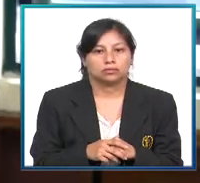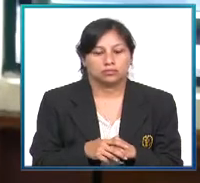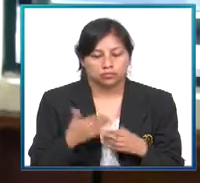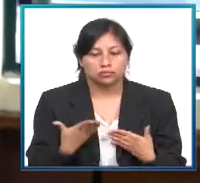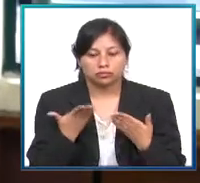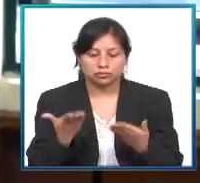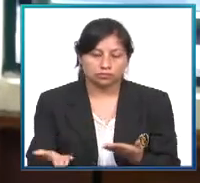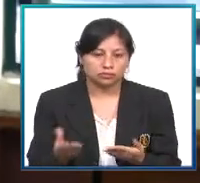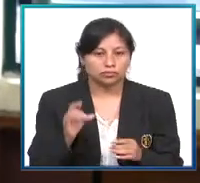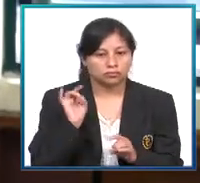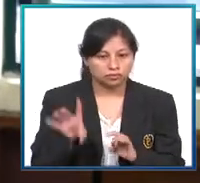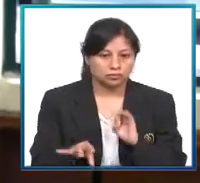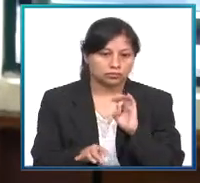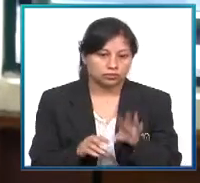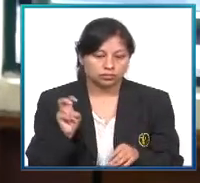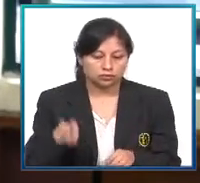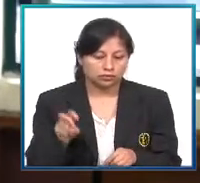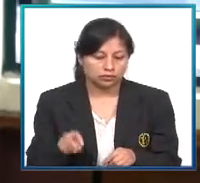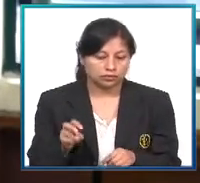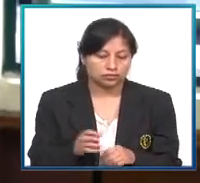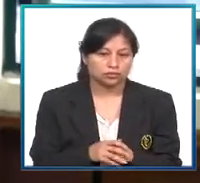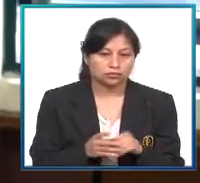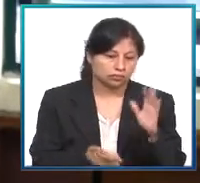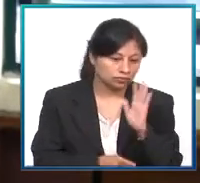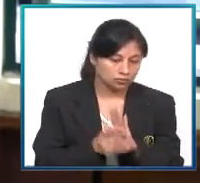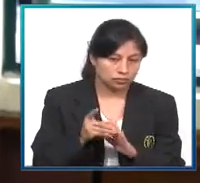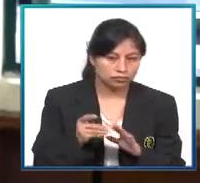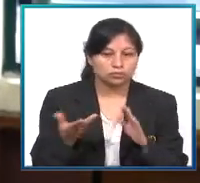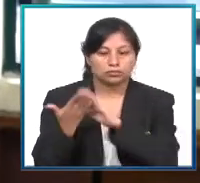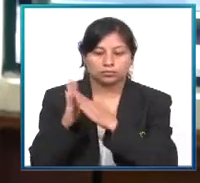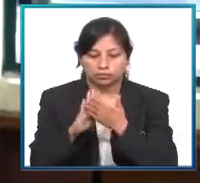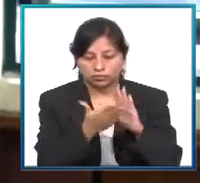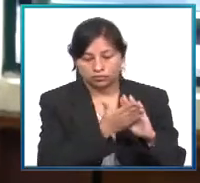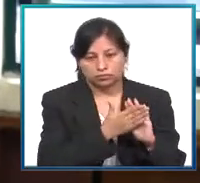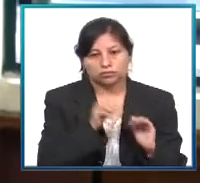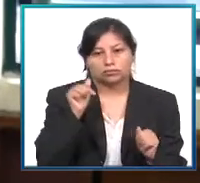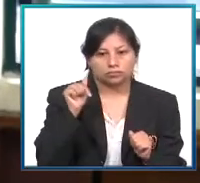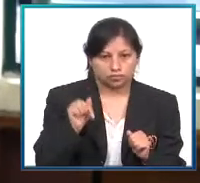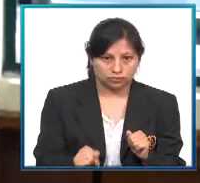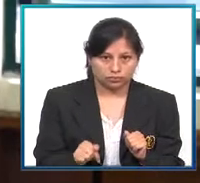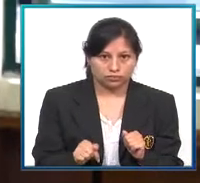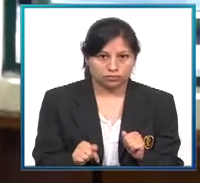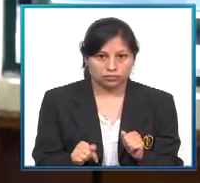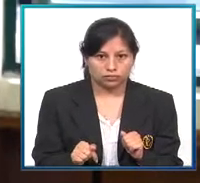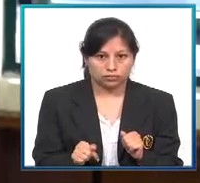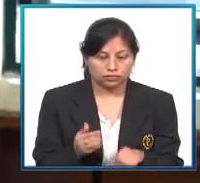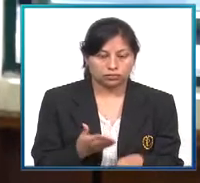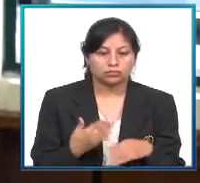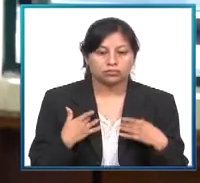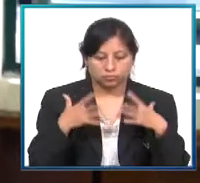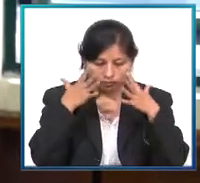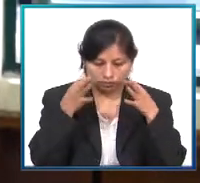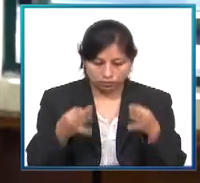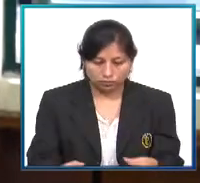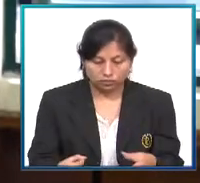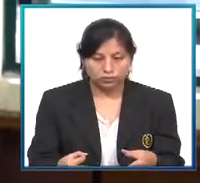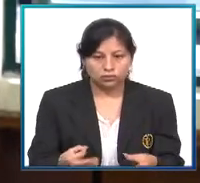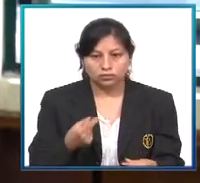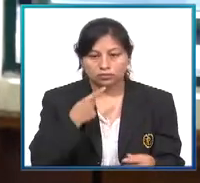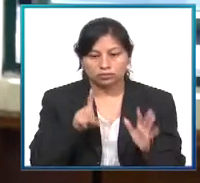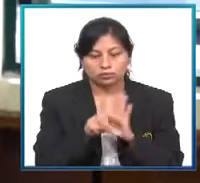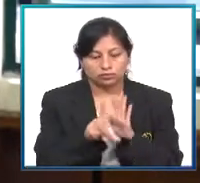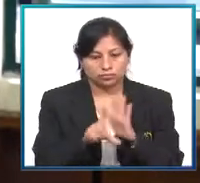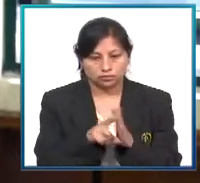se dan ciertas necesidades de desarrollo para su comunidad, y ahorita ante las disposiciones contenidas tanto en la